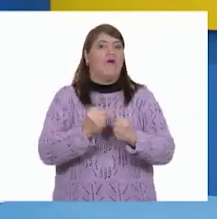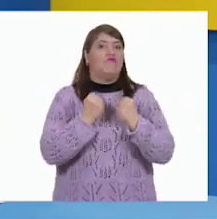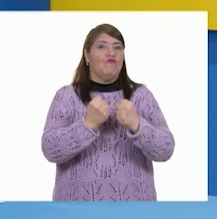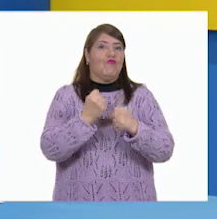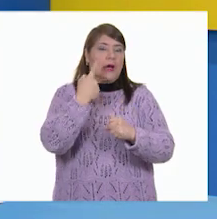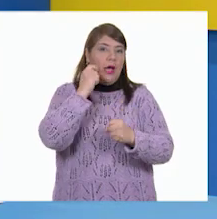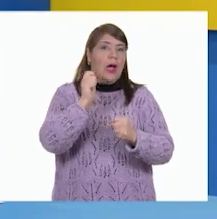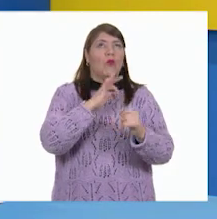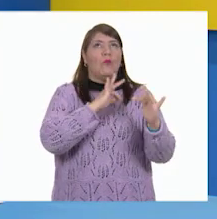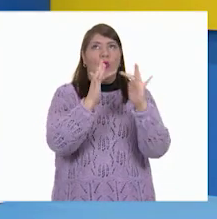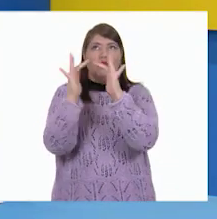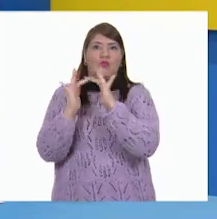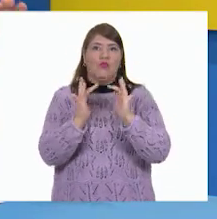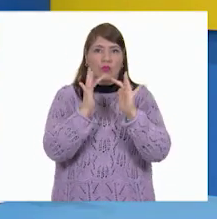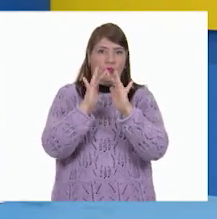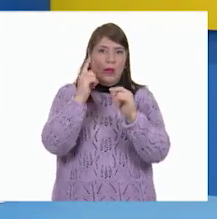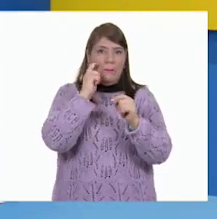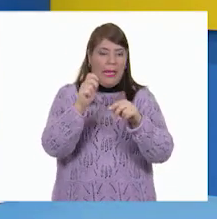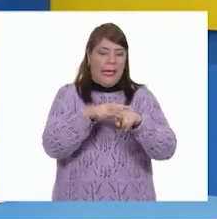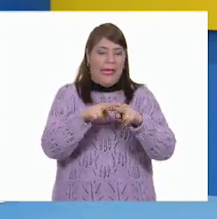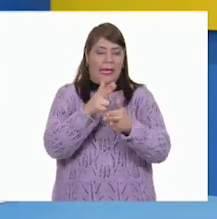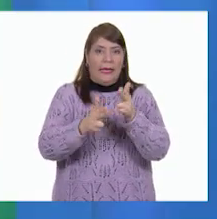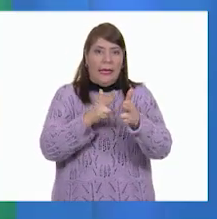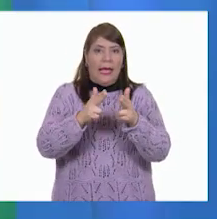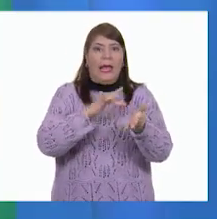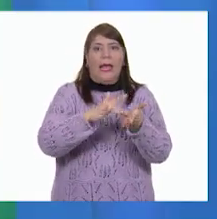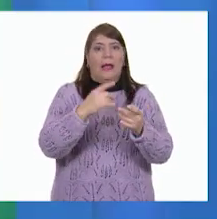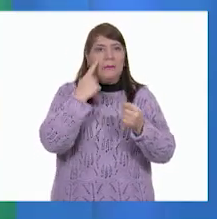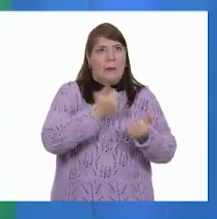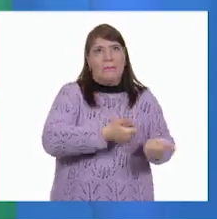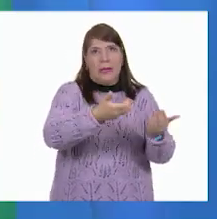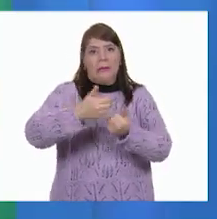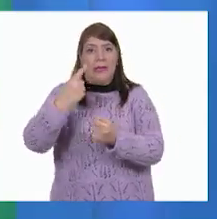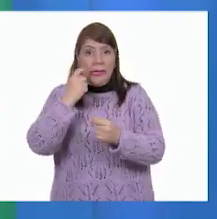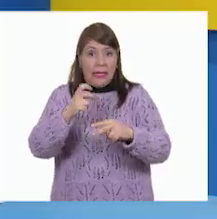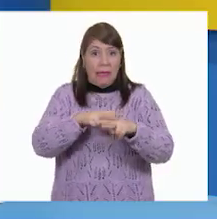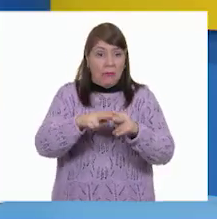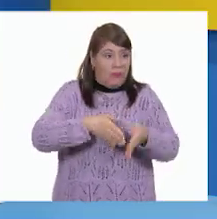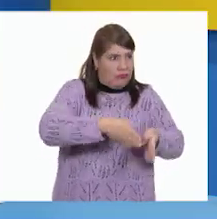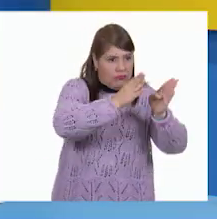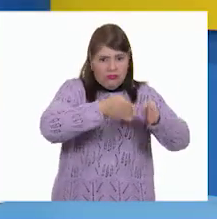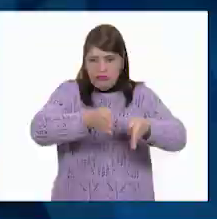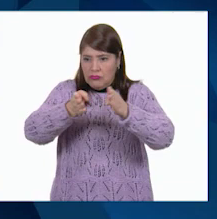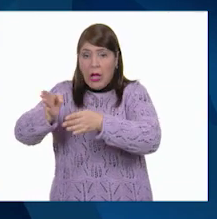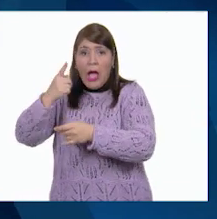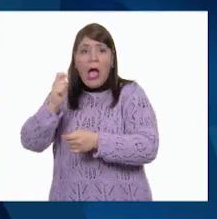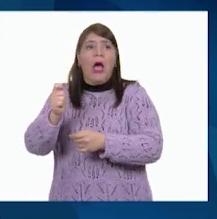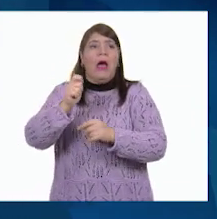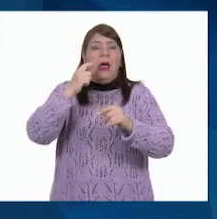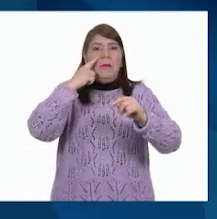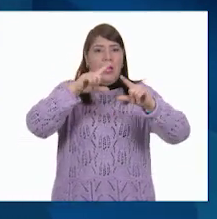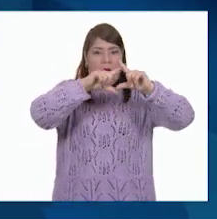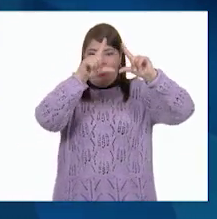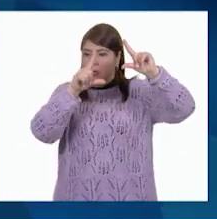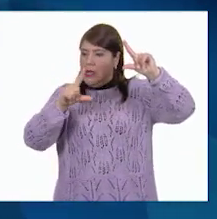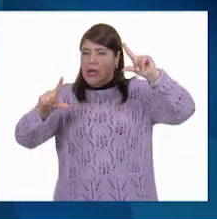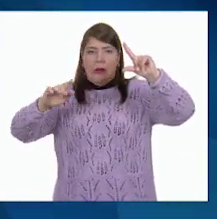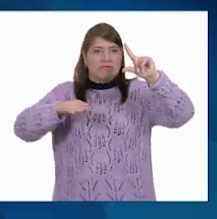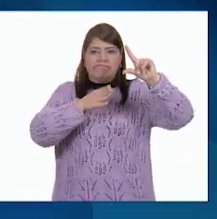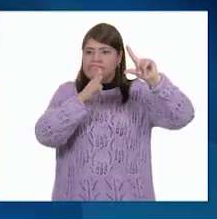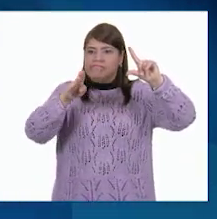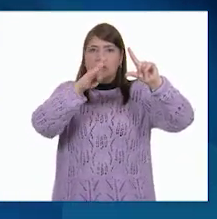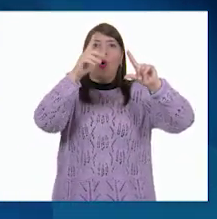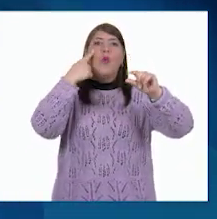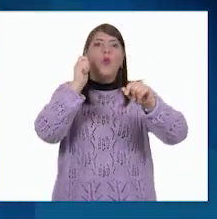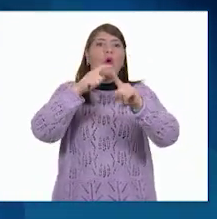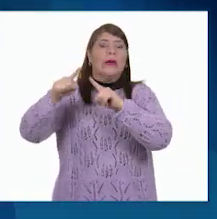las interconexiones del ramal ferrocarrilero. Las vías férreas también cambiaron el paisaje del país por completo y